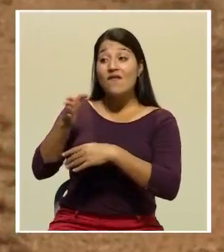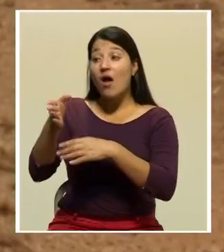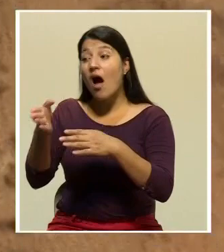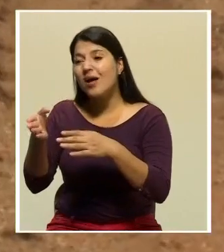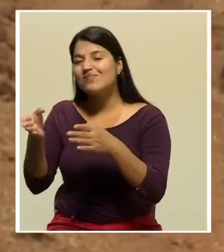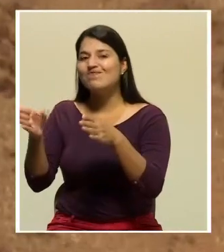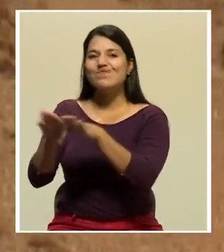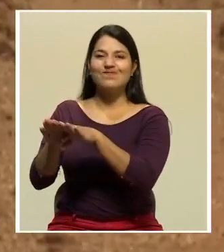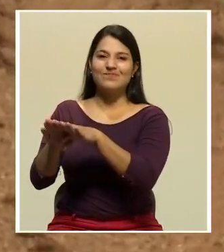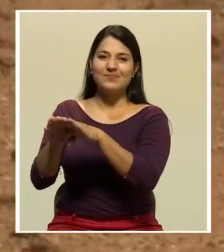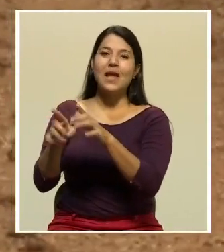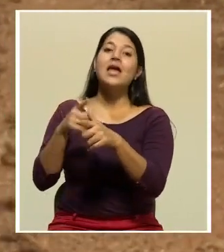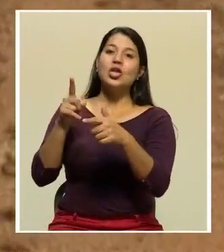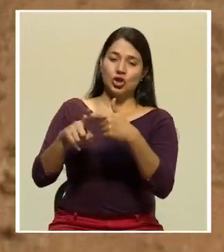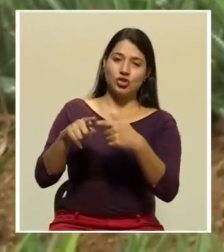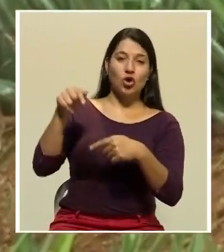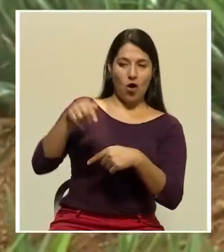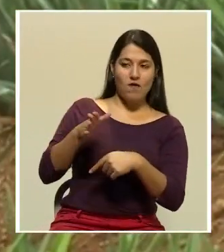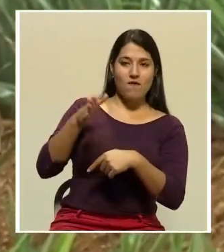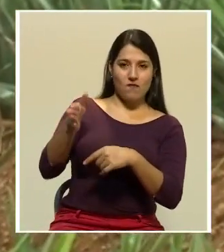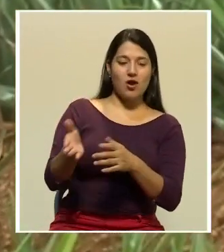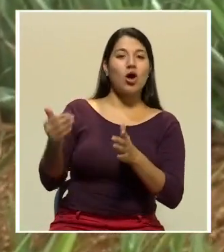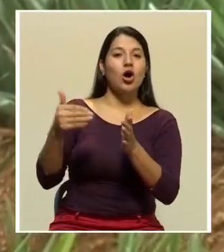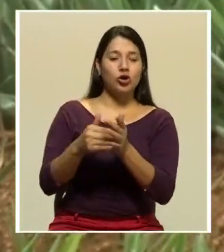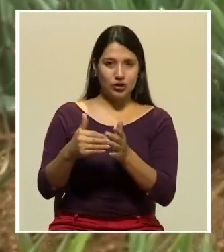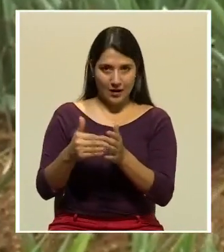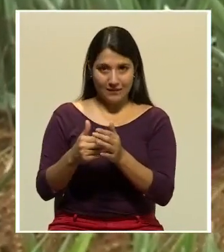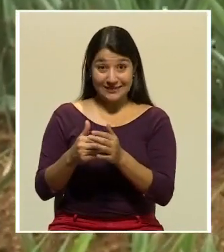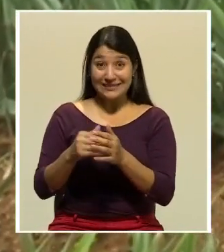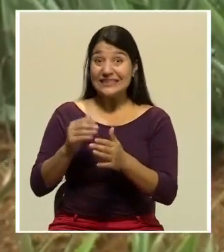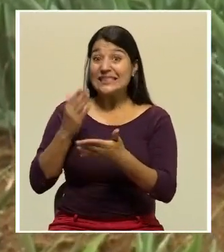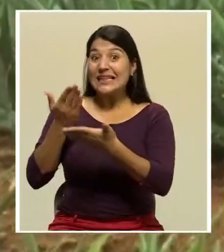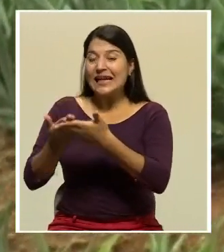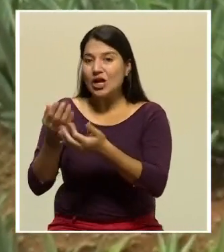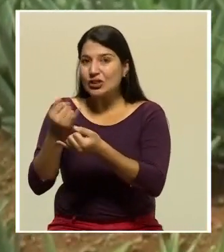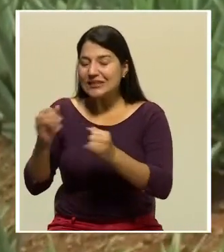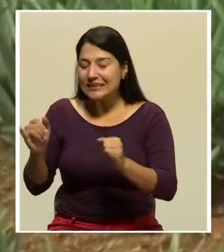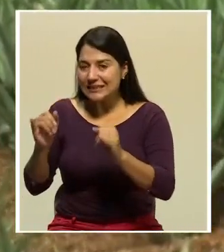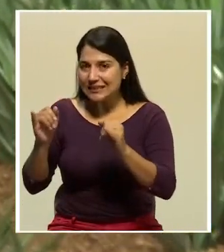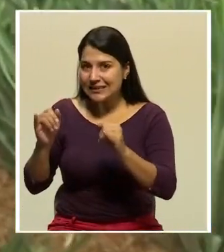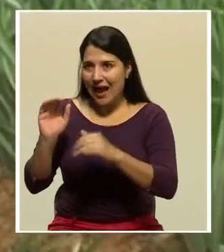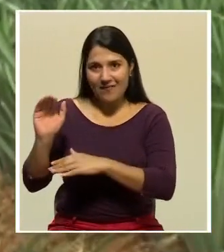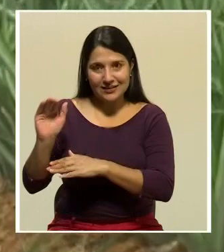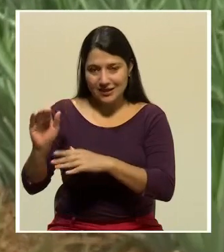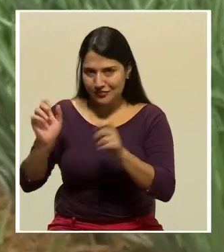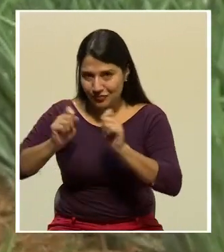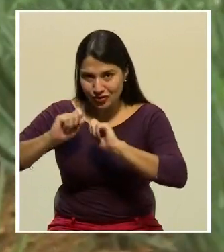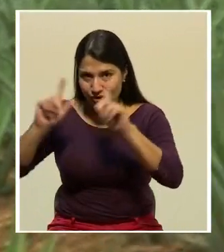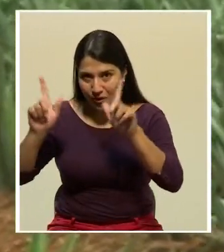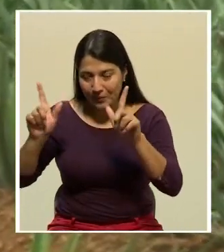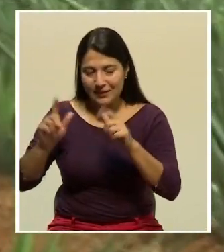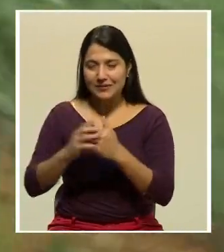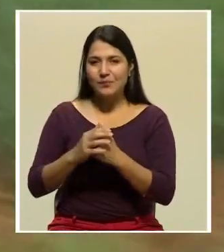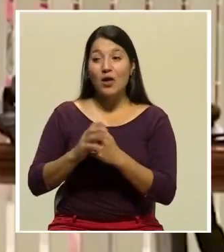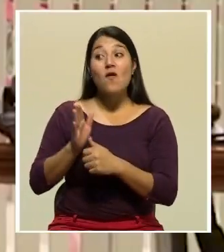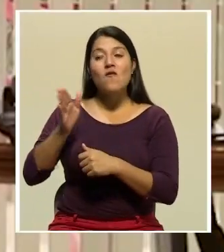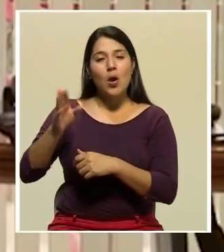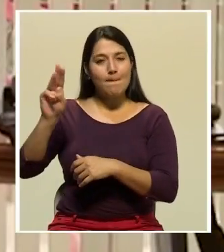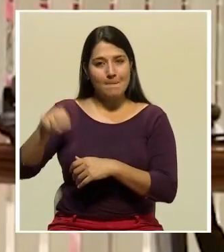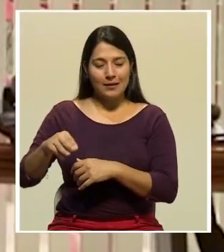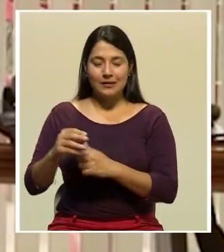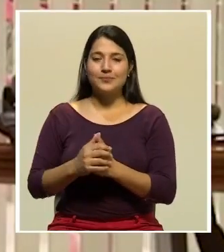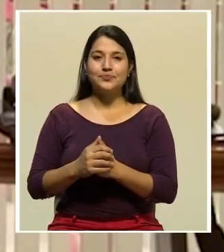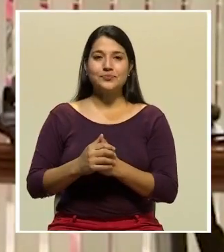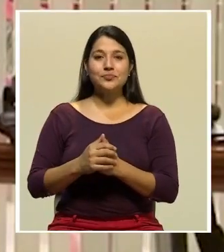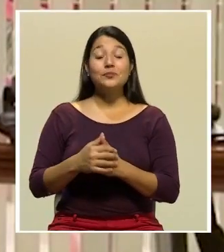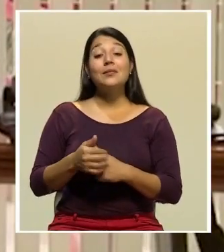a inspeccionarla. Tras una visita sorpresiva este martes, estos fueron los resultados de la inspección. El día de ayer